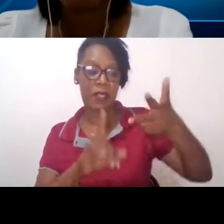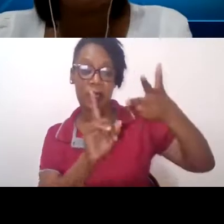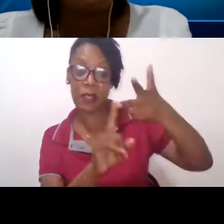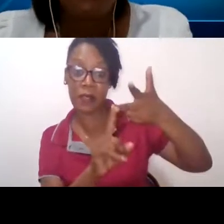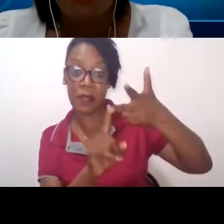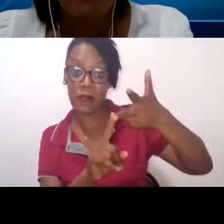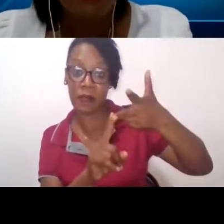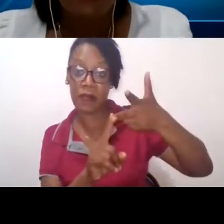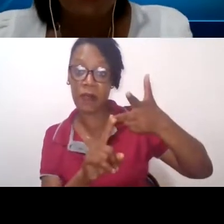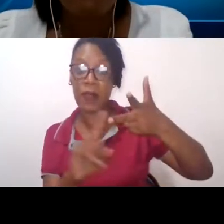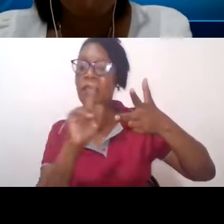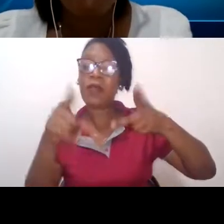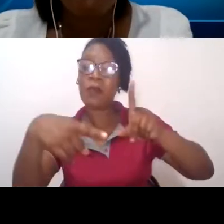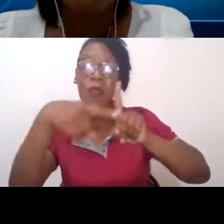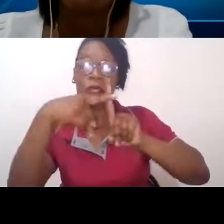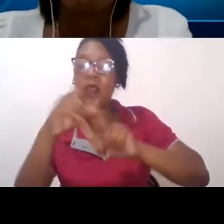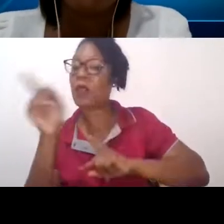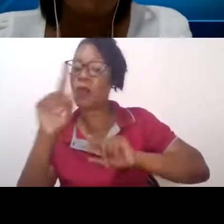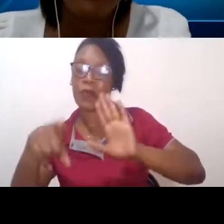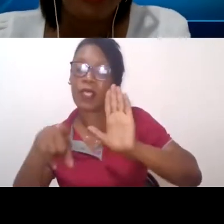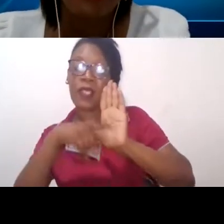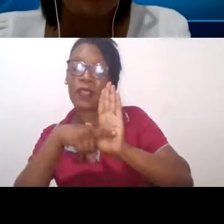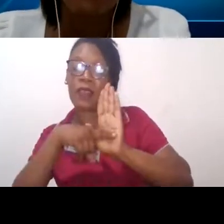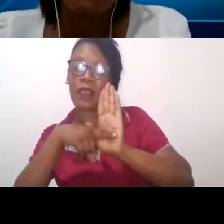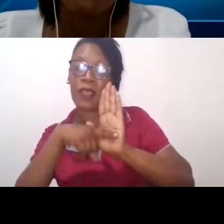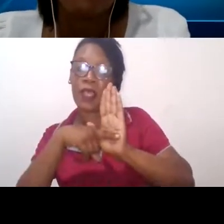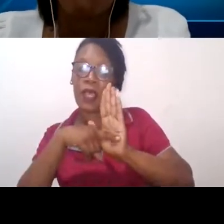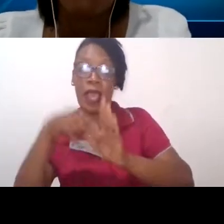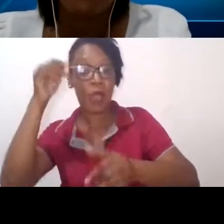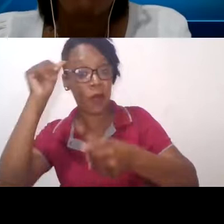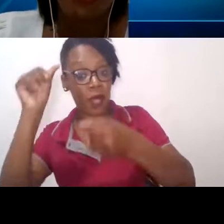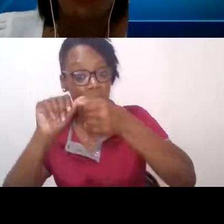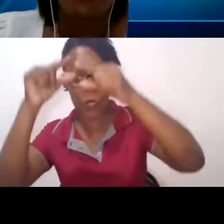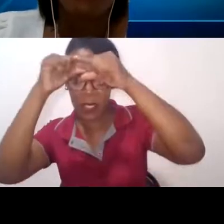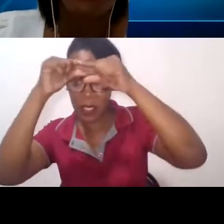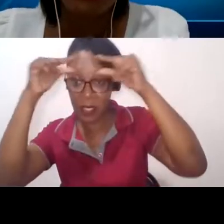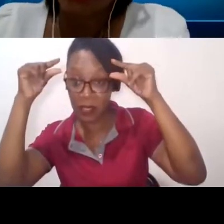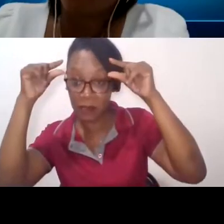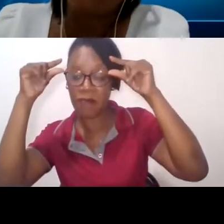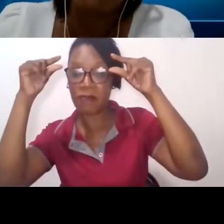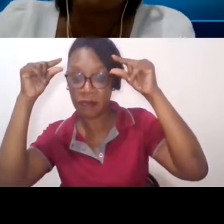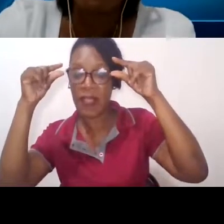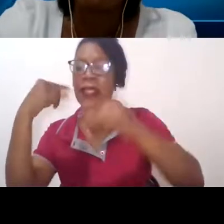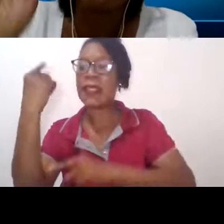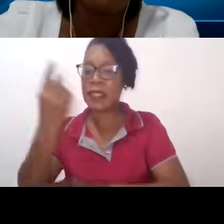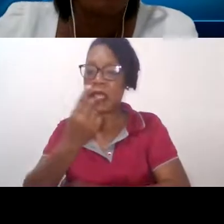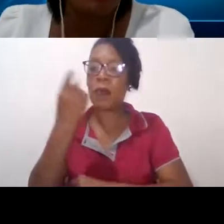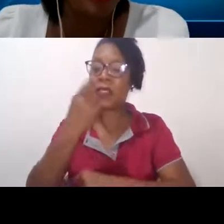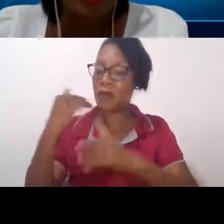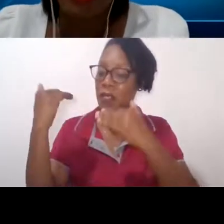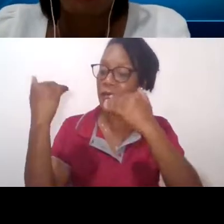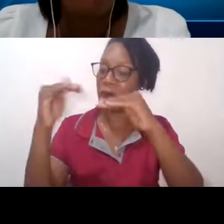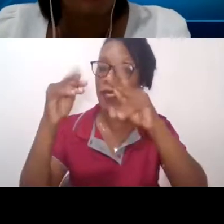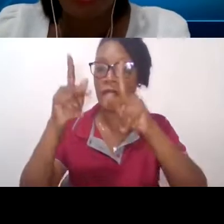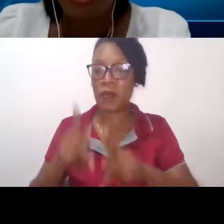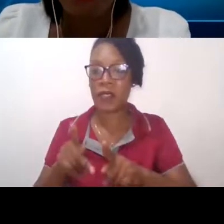ni positivas ni negativas. Recordemos que las etiquetas siempre limitan a las personas. Si hay otro aprendizaje, escríbanmelo en el